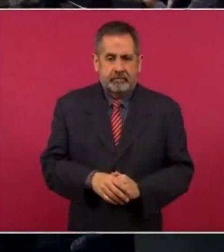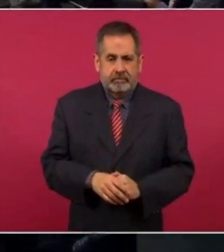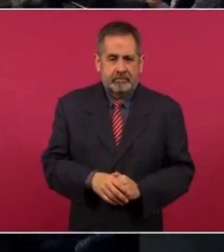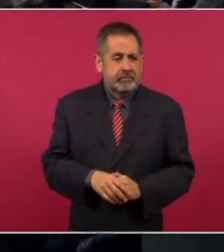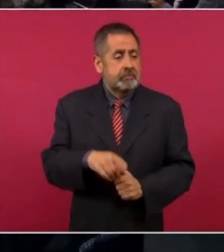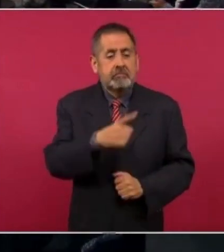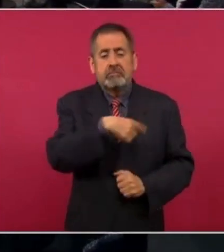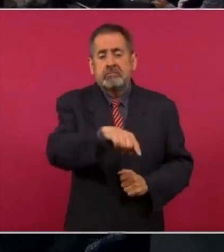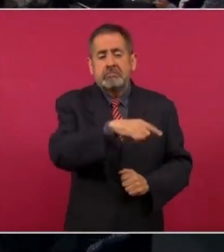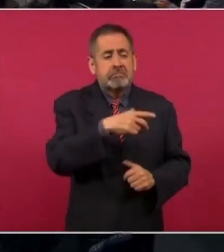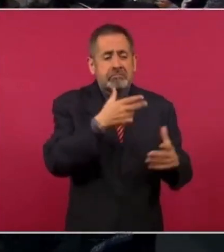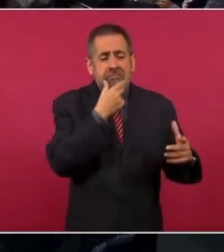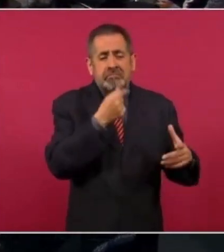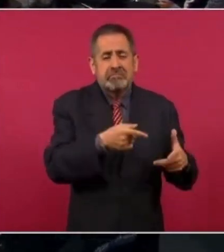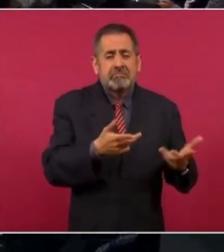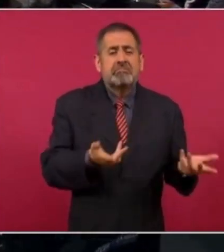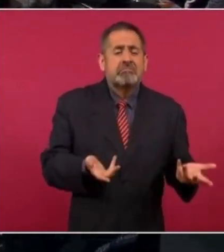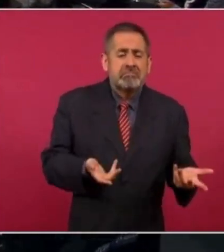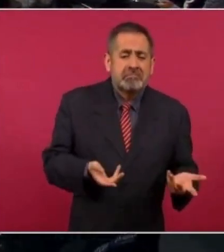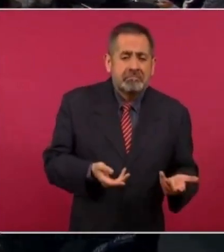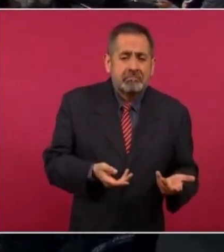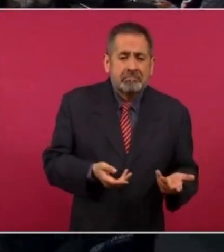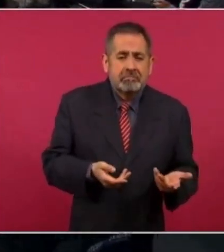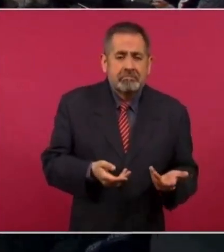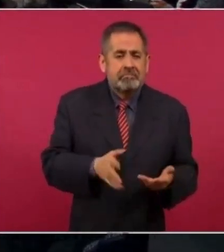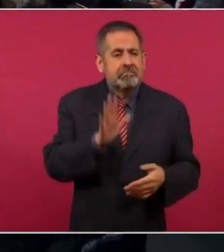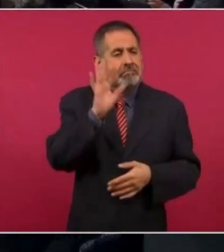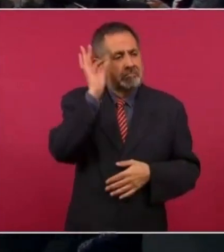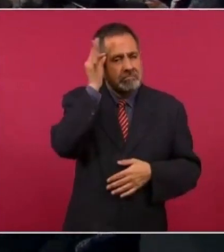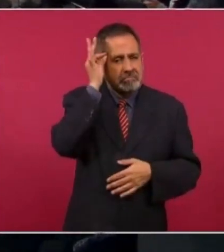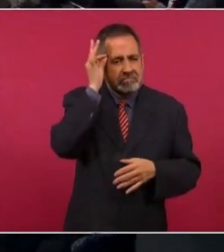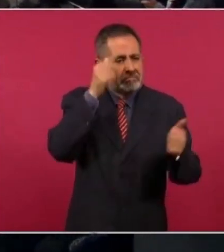Todos los demás como empleados